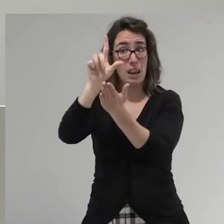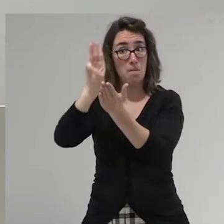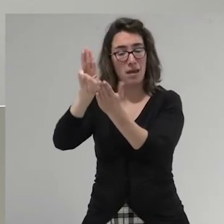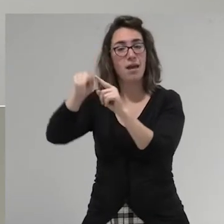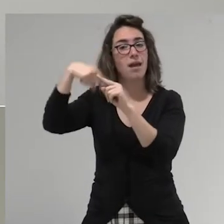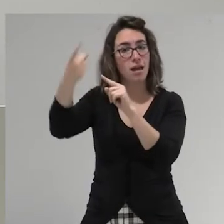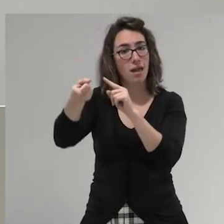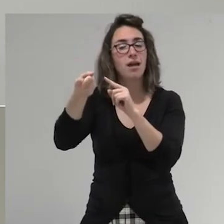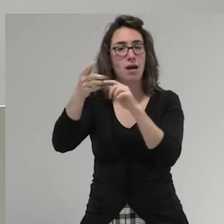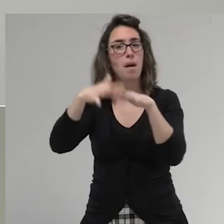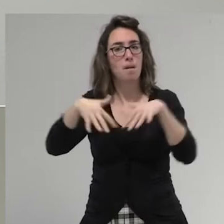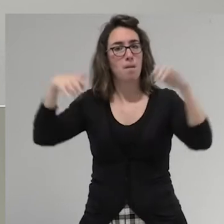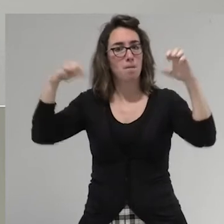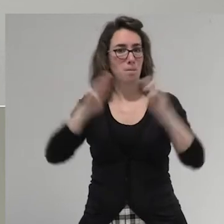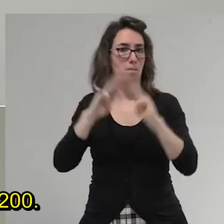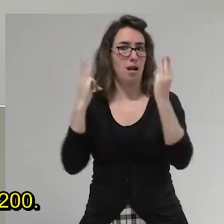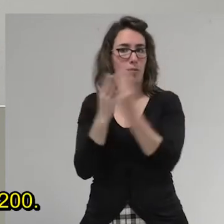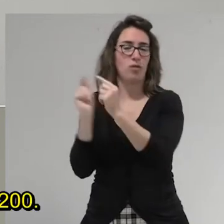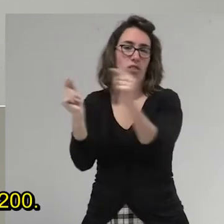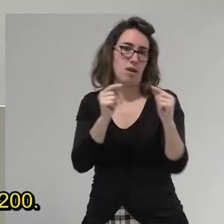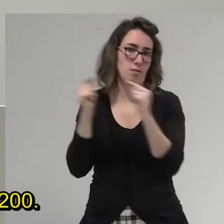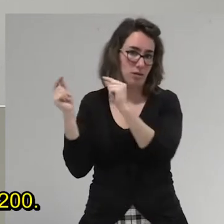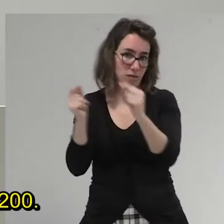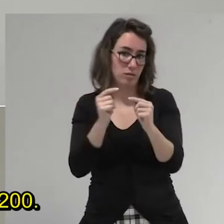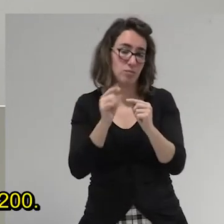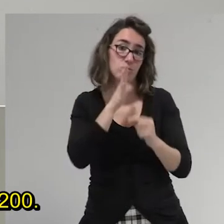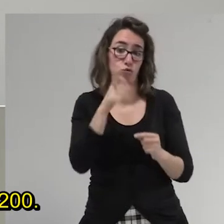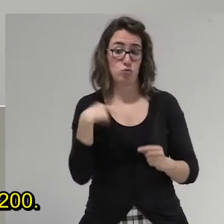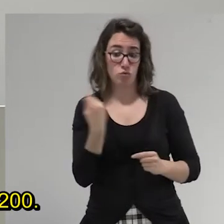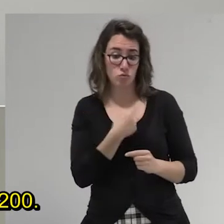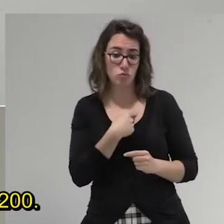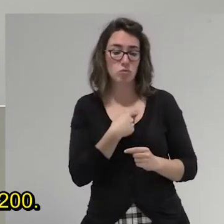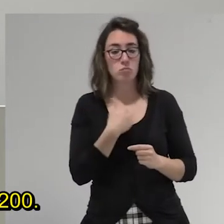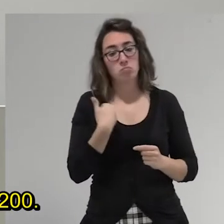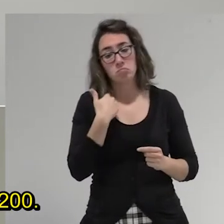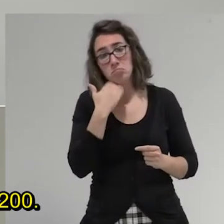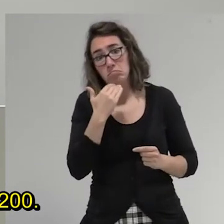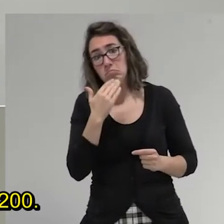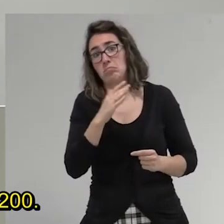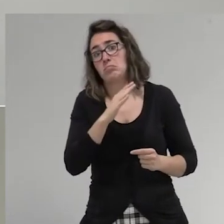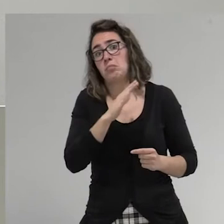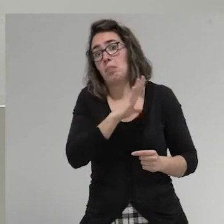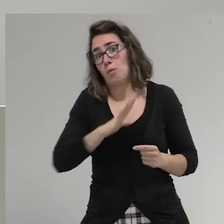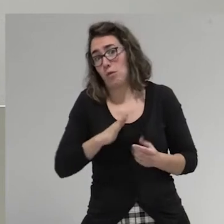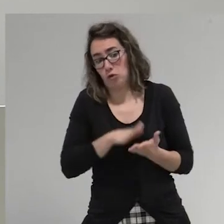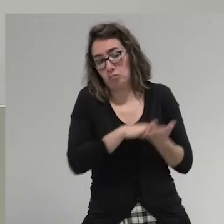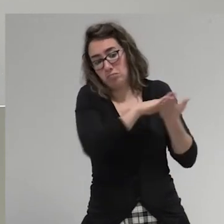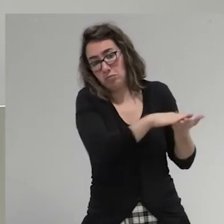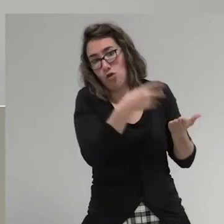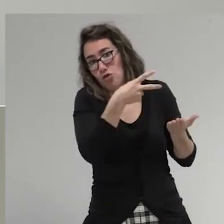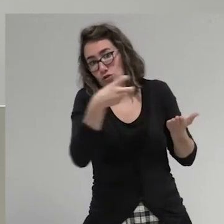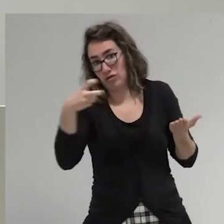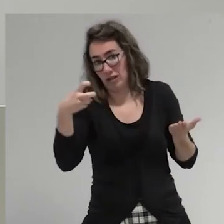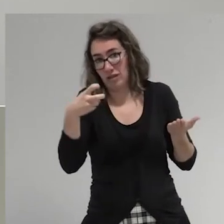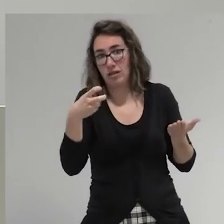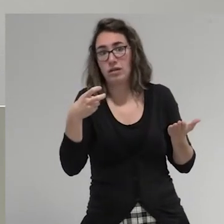debatida en el Parlamento del Estado español. Entonces, nosotras vamos a hacer de momento una pequeña aportación de 200. Si hoy lo llenamos